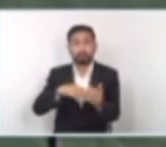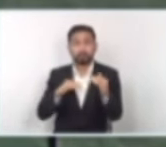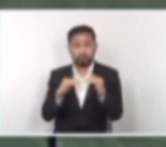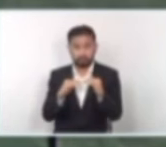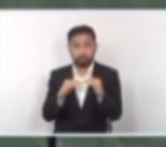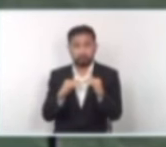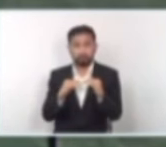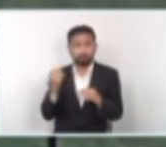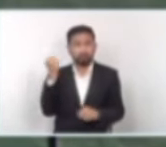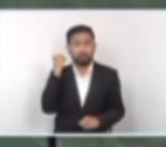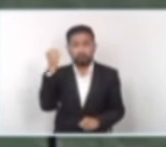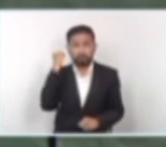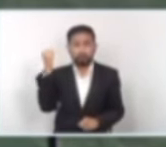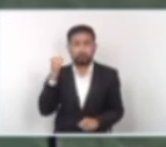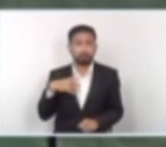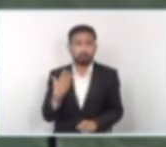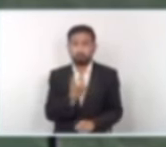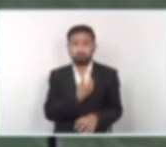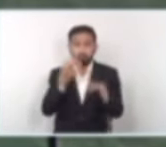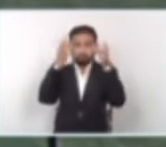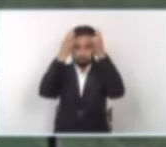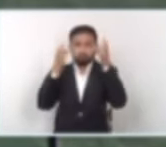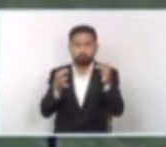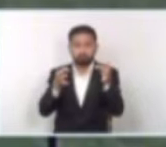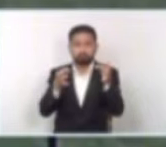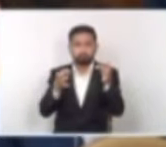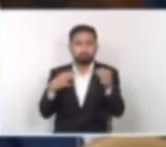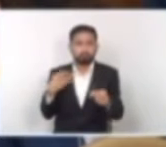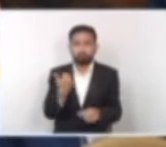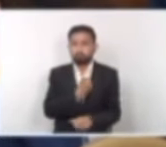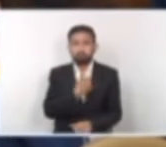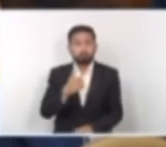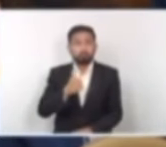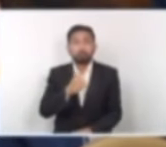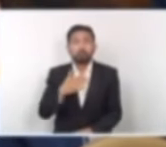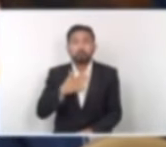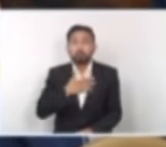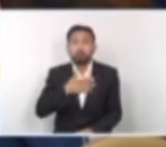la trascendencia de tomar nuestro propio destino en nuestras propias manos.